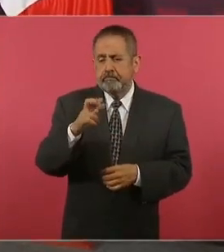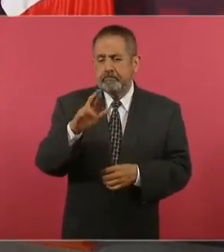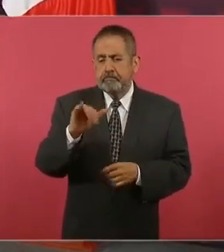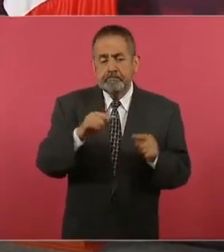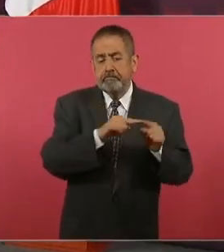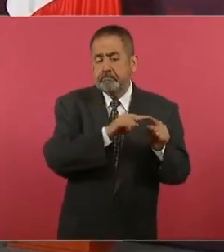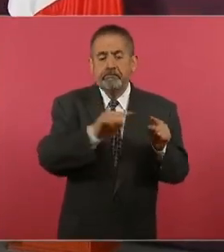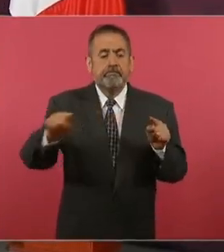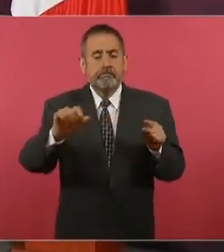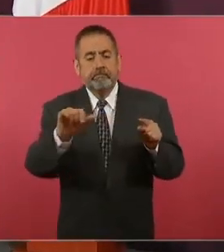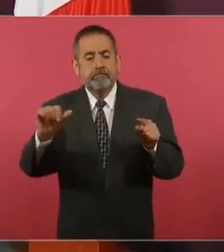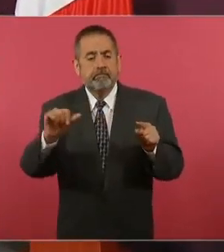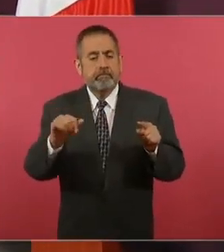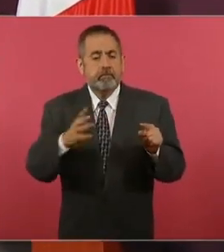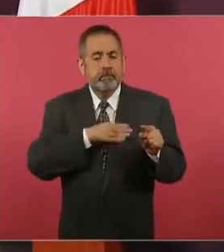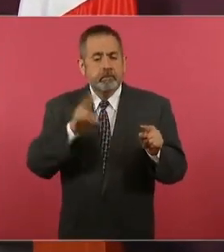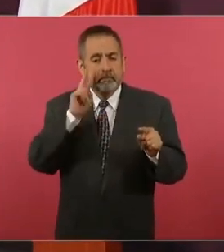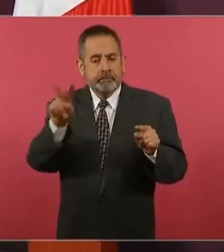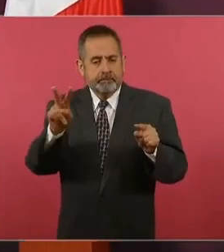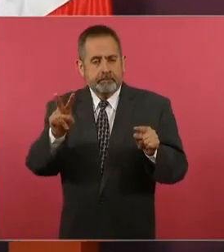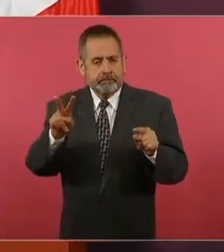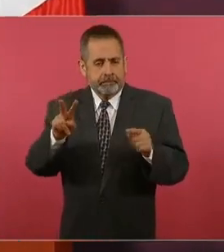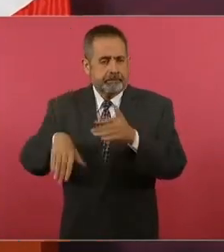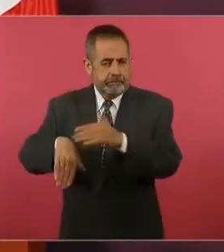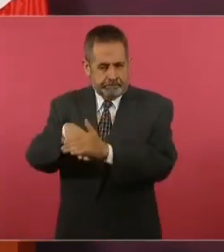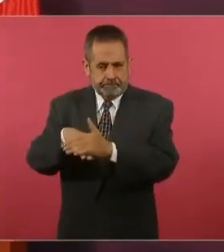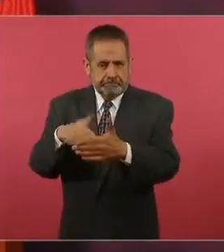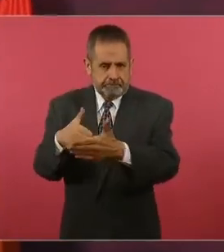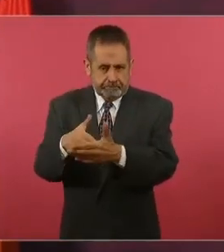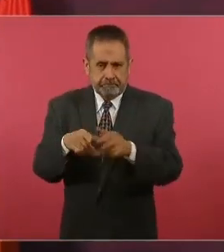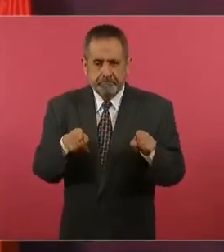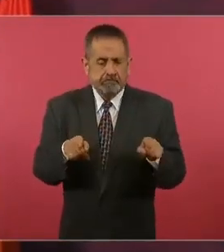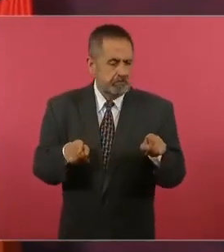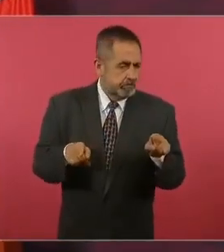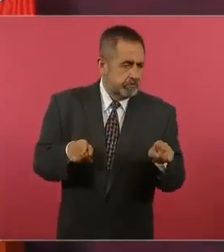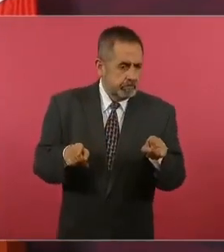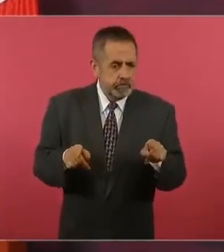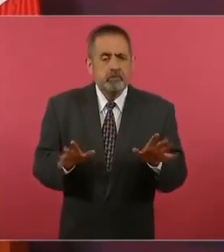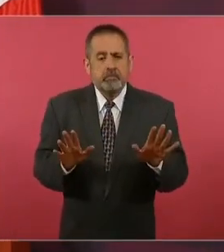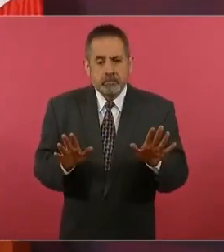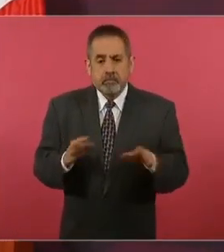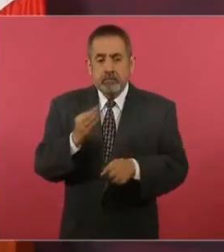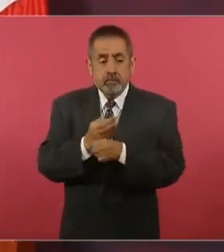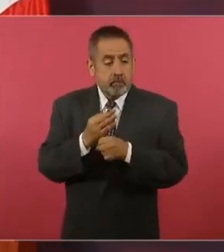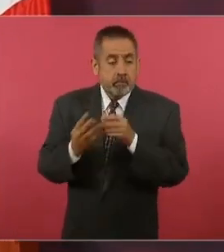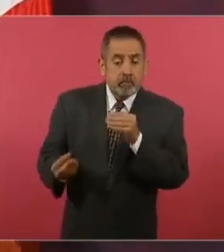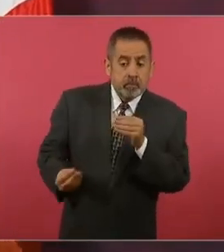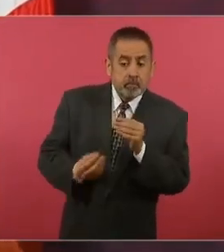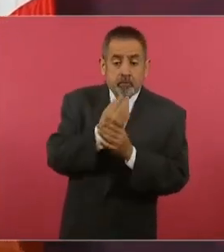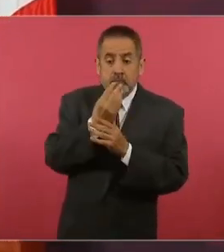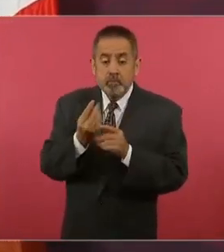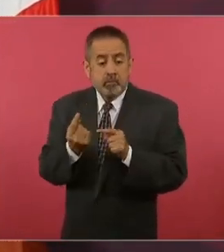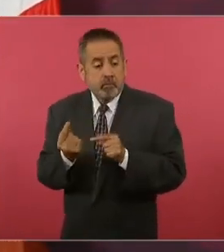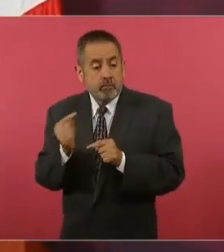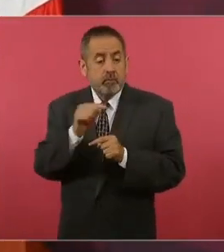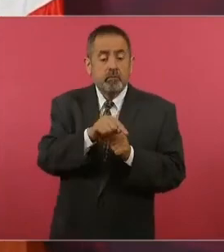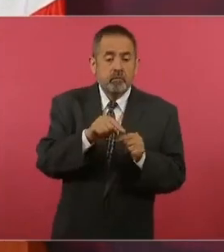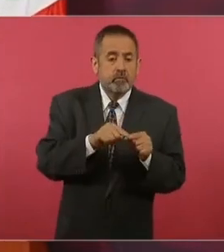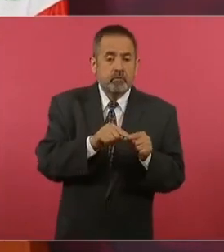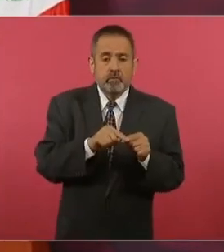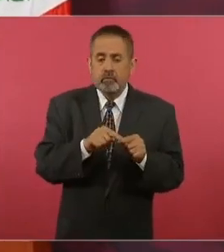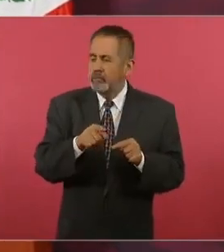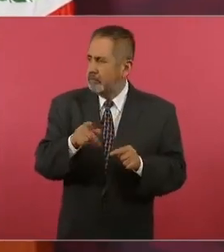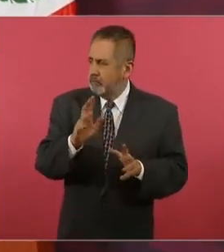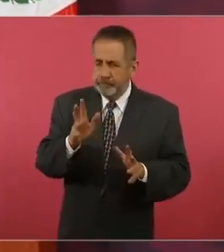Buenavista. Entonces, lo que se está construyendo nuevo,